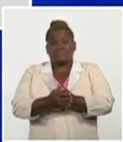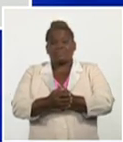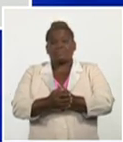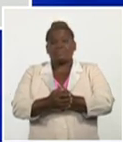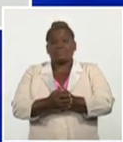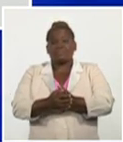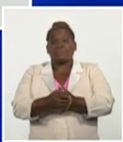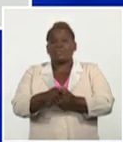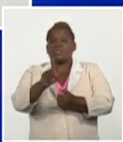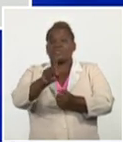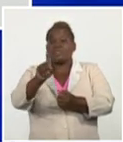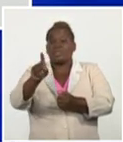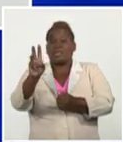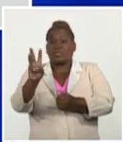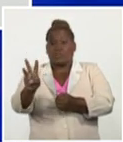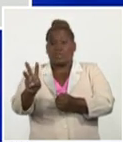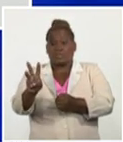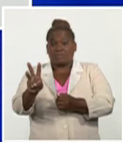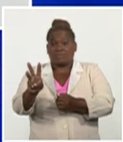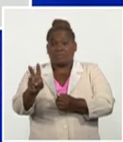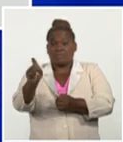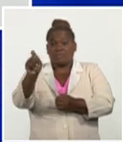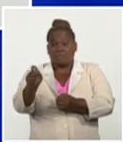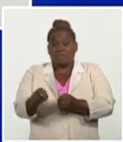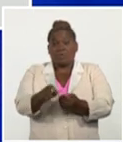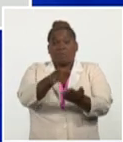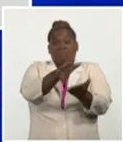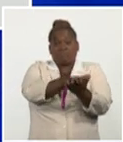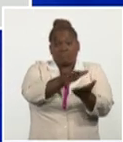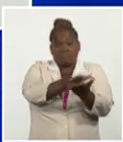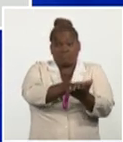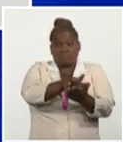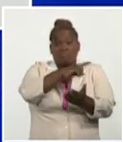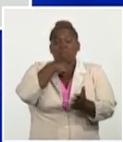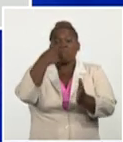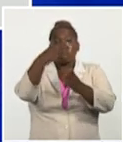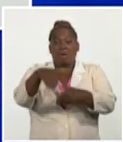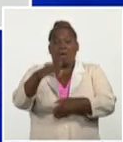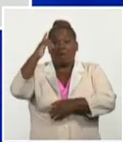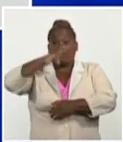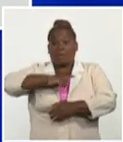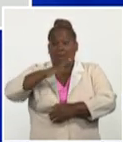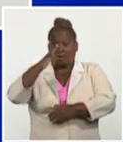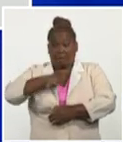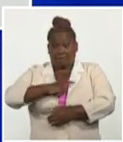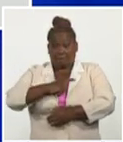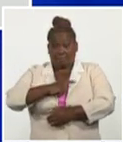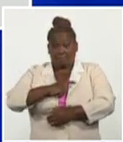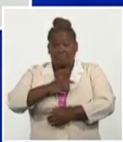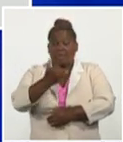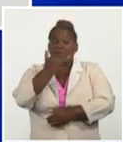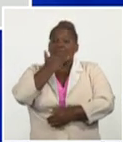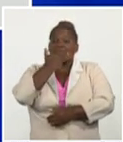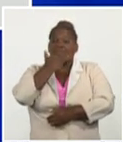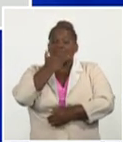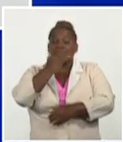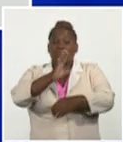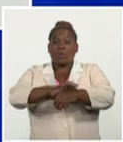113 pacientes acumulados fallecidos en el mes de abril, la tasa se incrementa